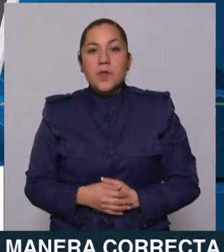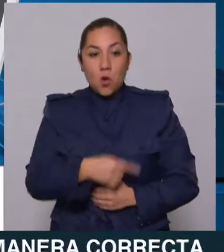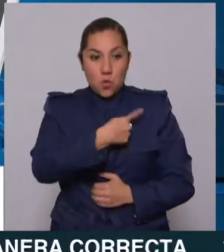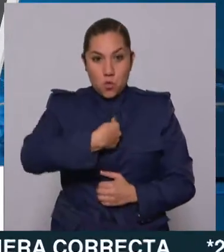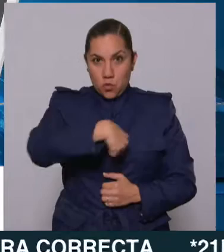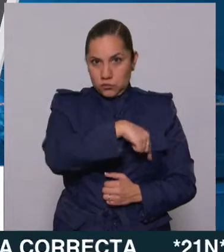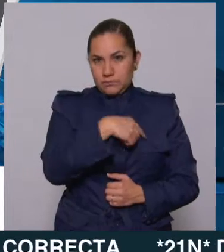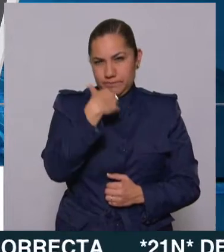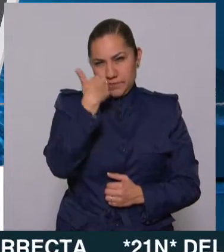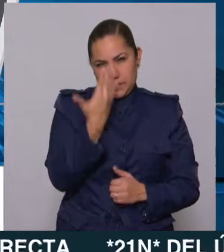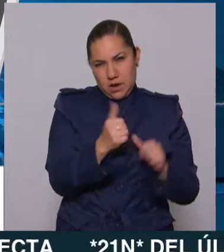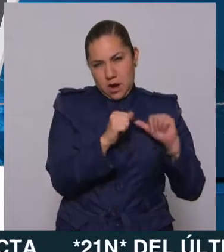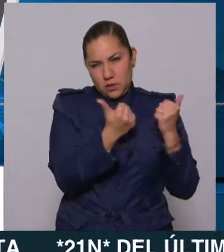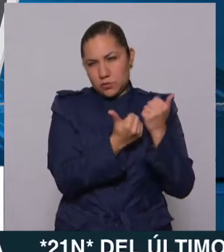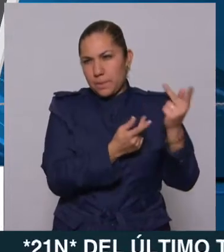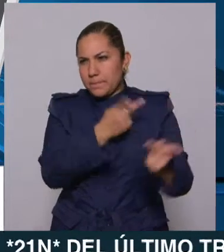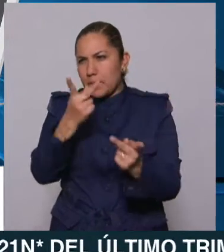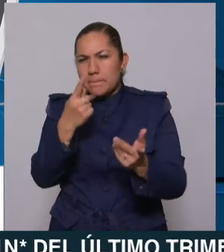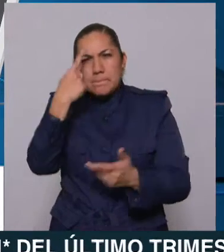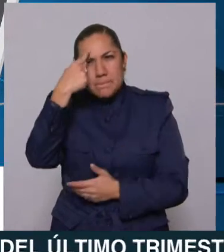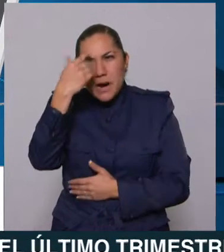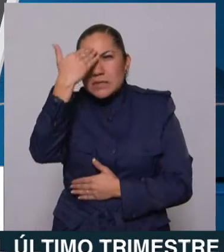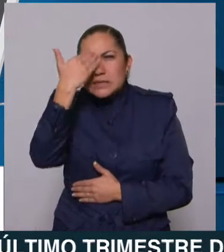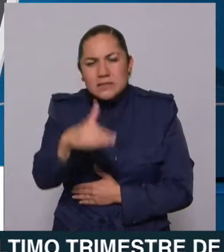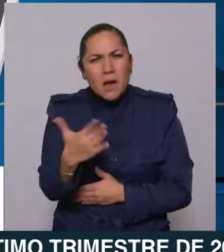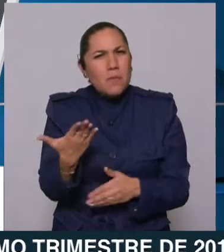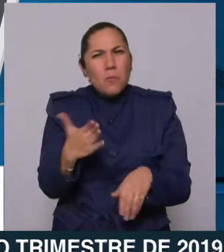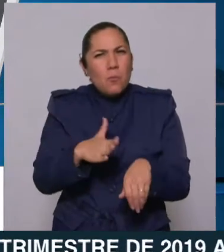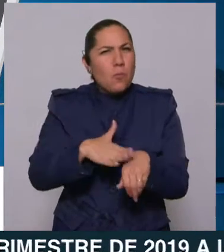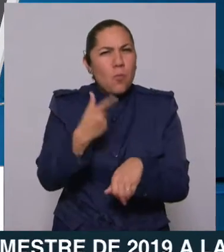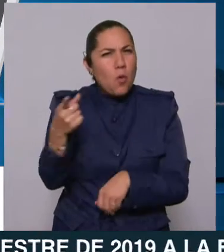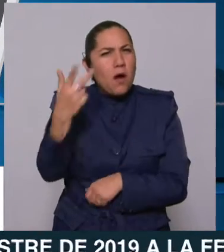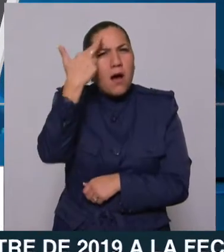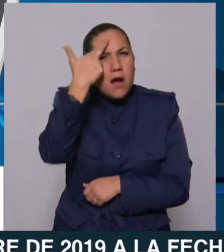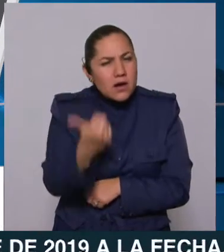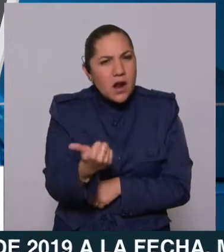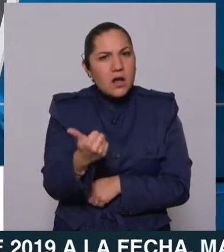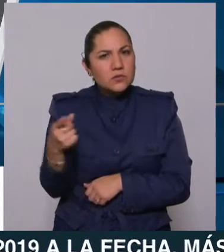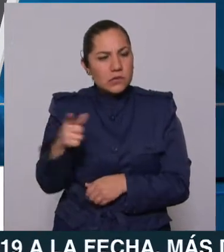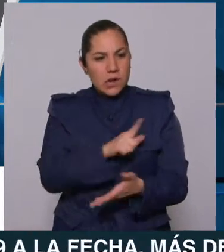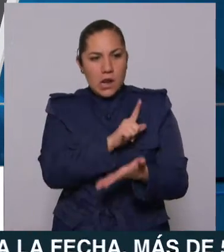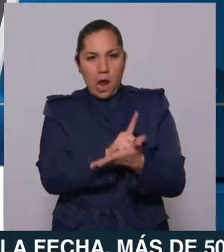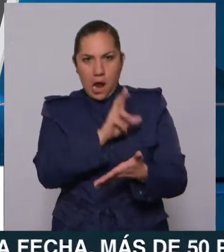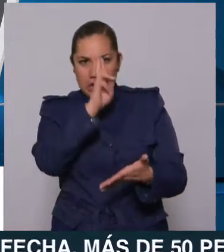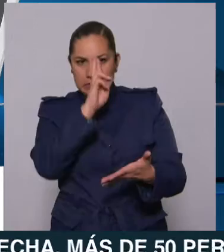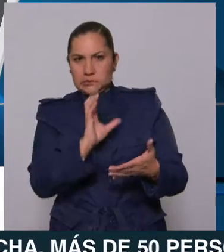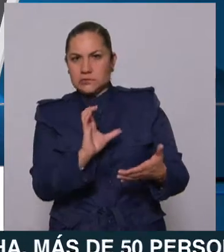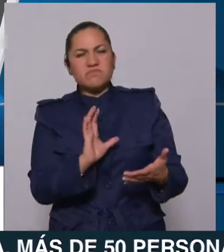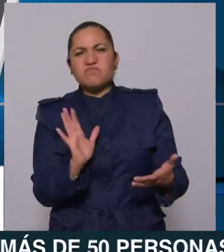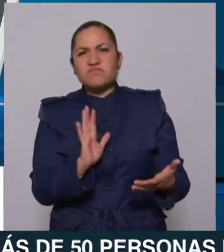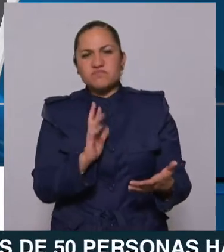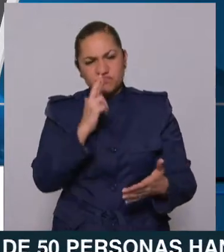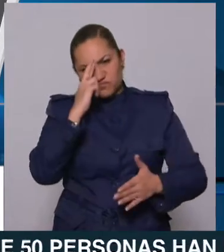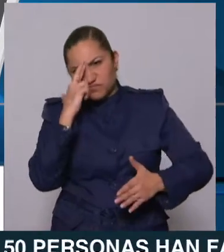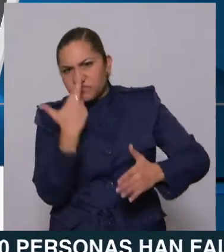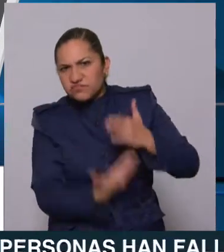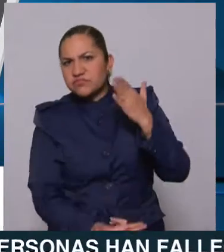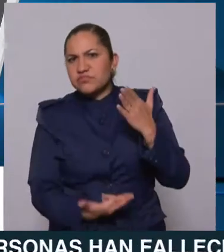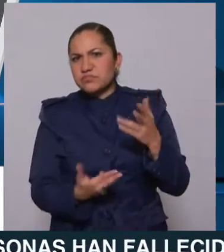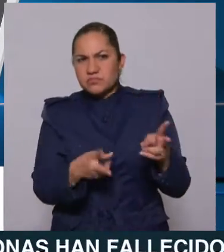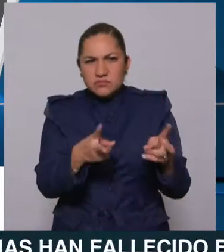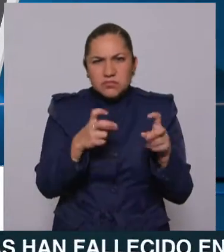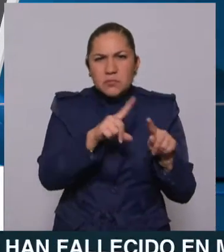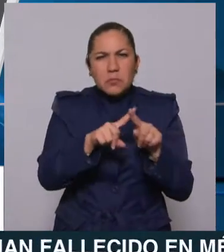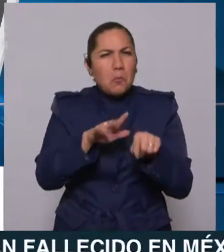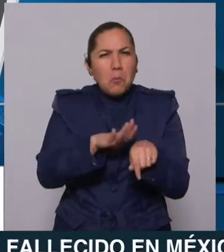fue entender los factores de riesgo, qué lleva a un adolescente o cuál es la historia de un adolescente que ha optado por a los